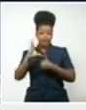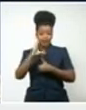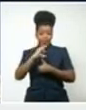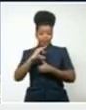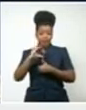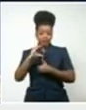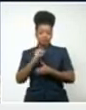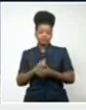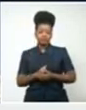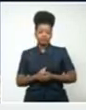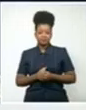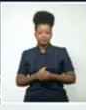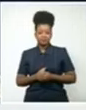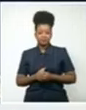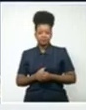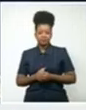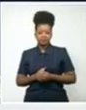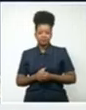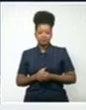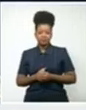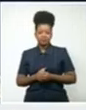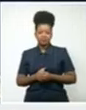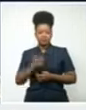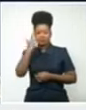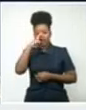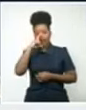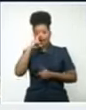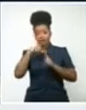Antigua y Barbuda con una tasa de 12,